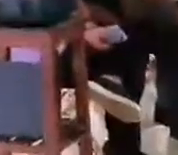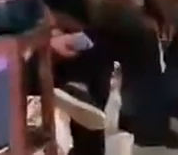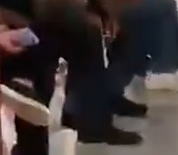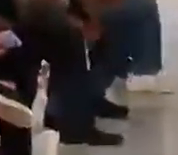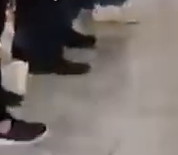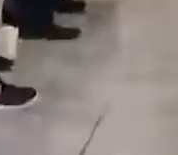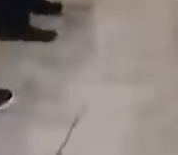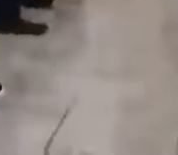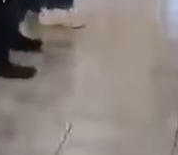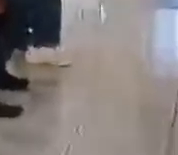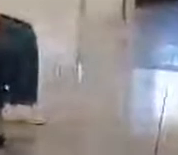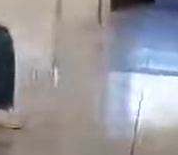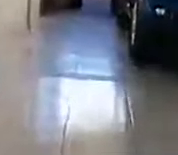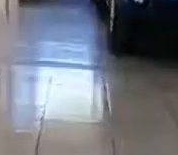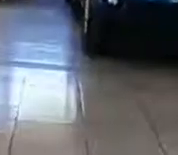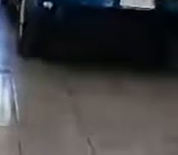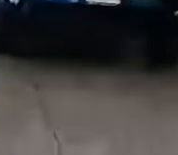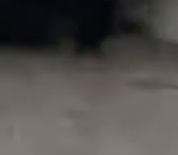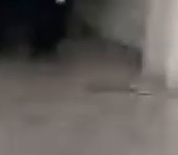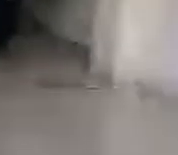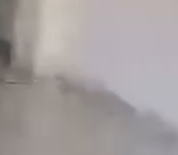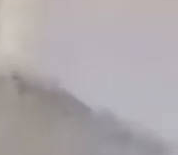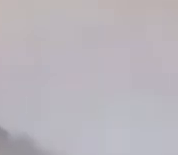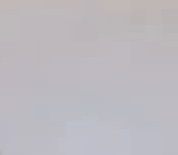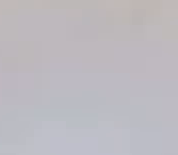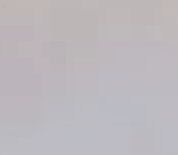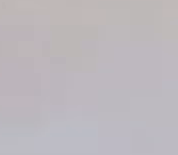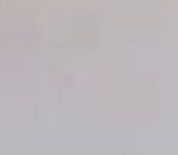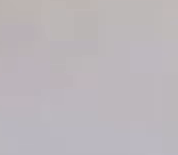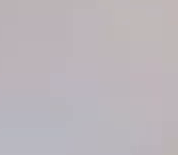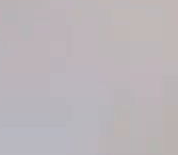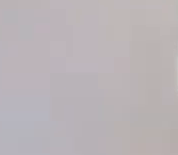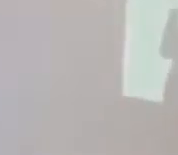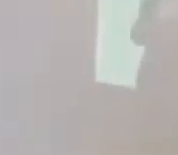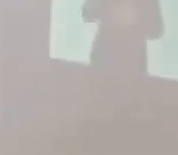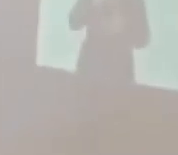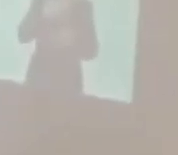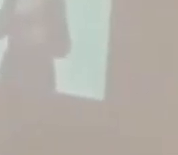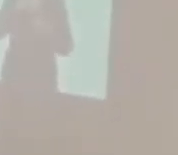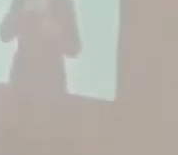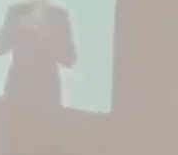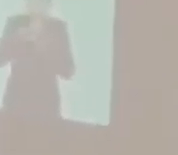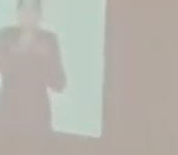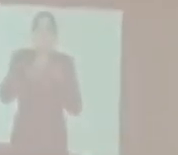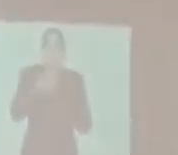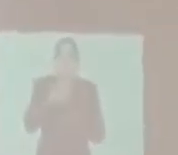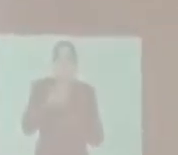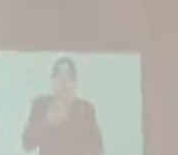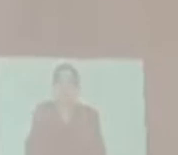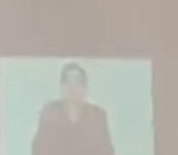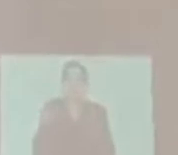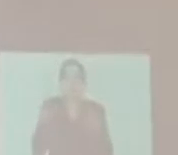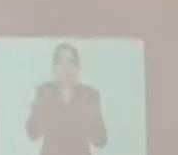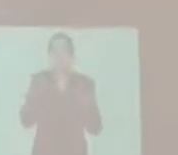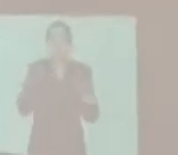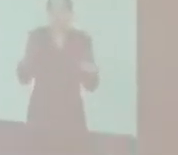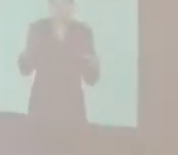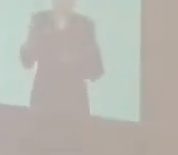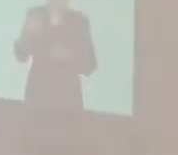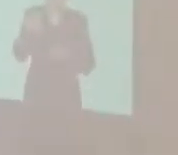o a la educación, bajo el argumento de que si no tiene valor económico no es apreciado, es tan